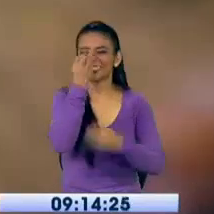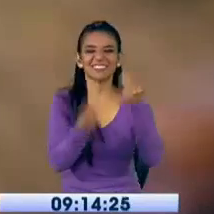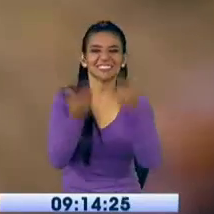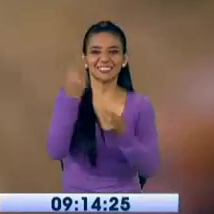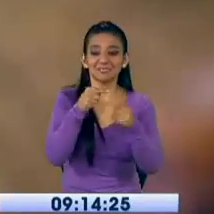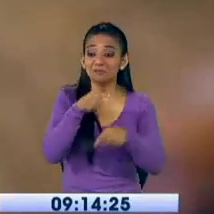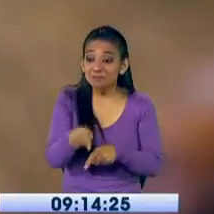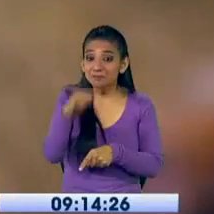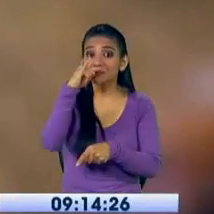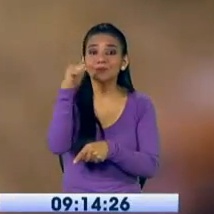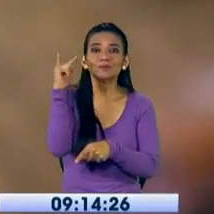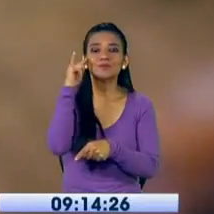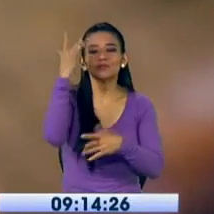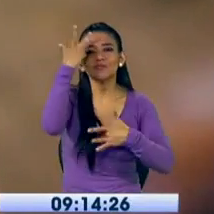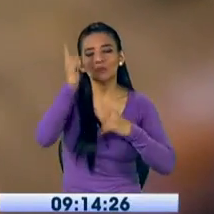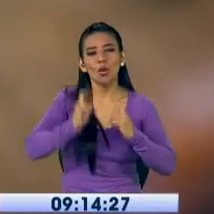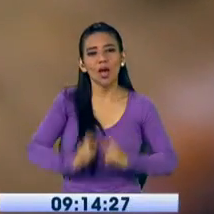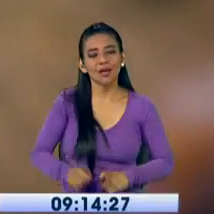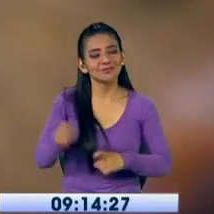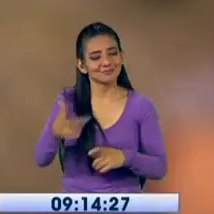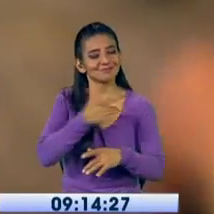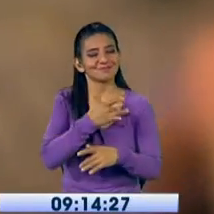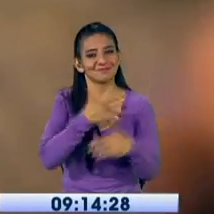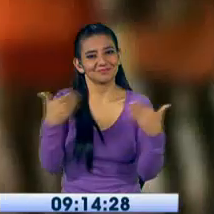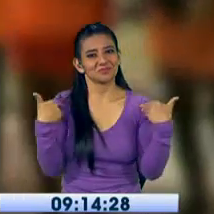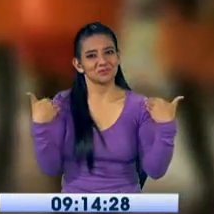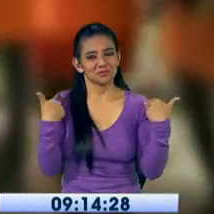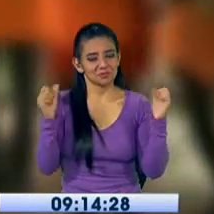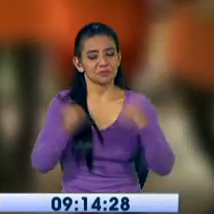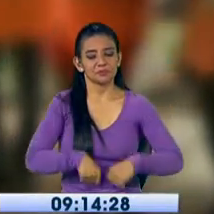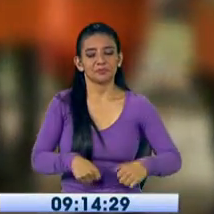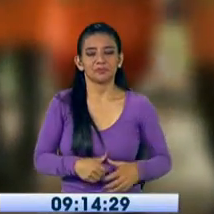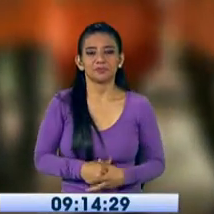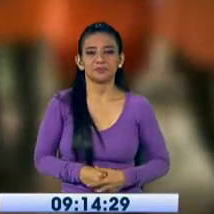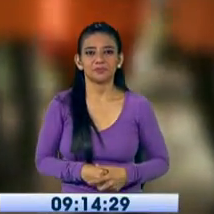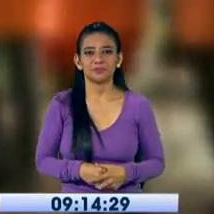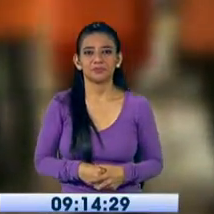cáncer pasen un momento agradable. En Quito informó Andrea Valareso.